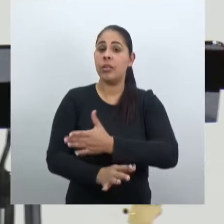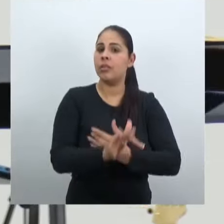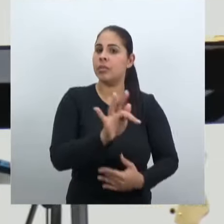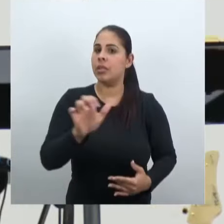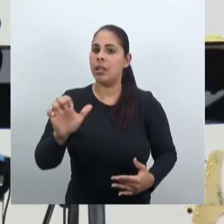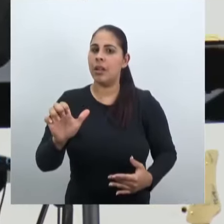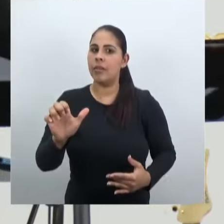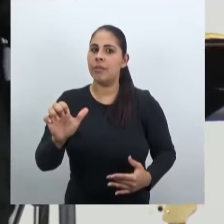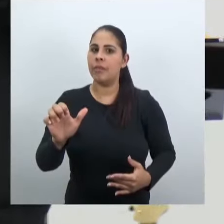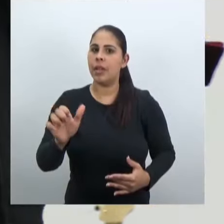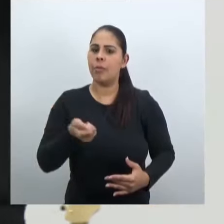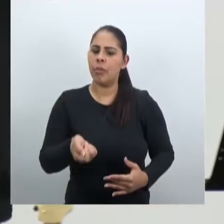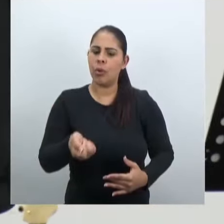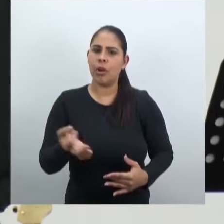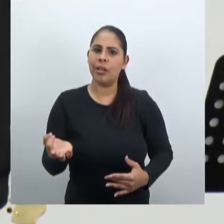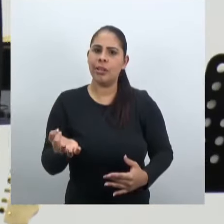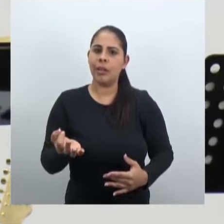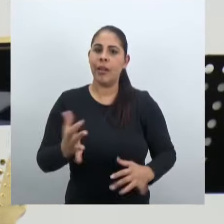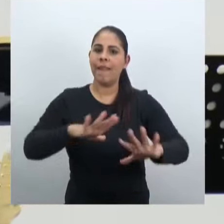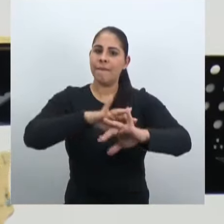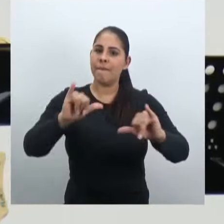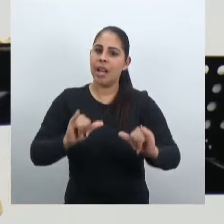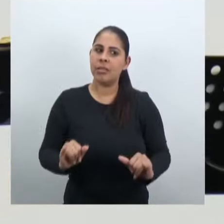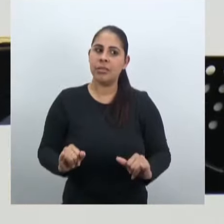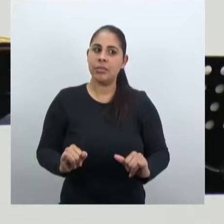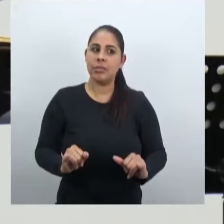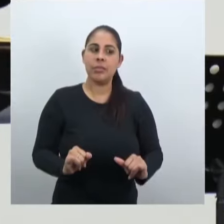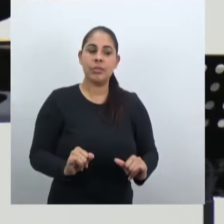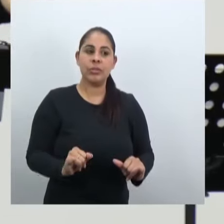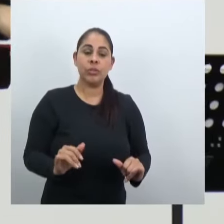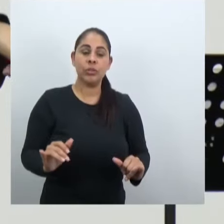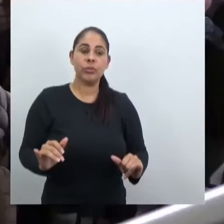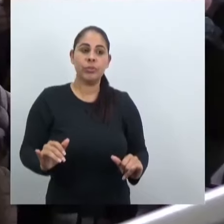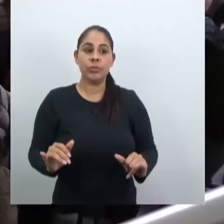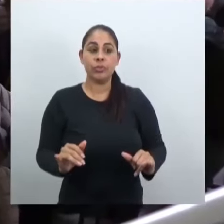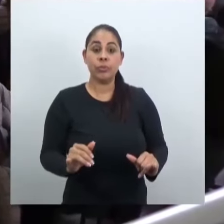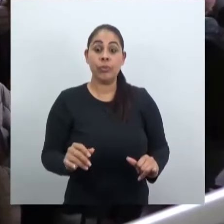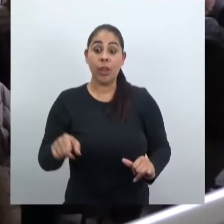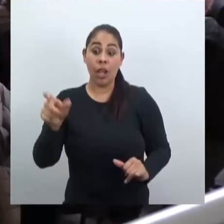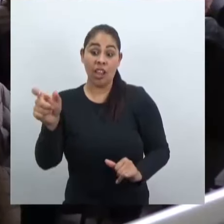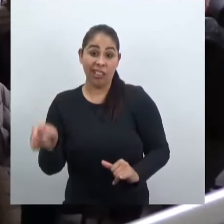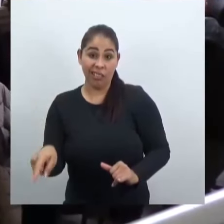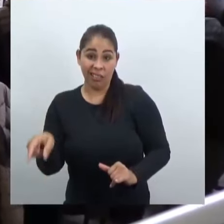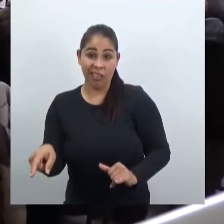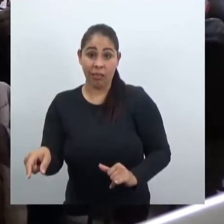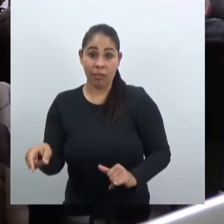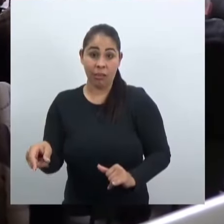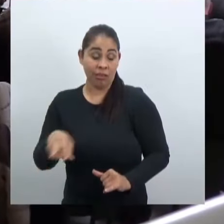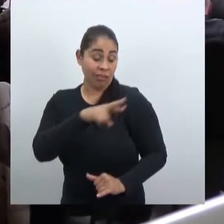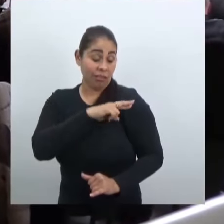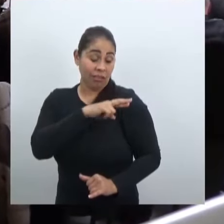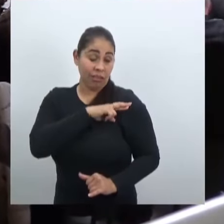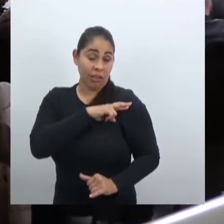Paz. ¿Sabes por qué? Mira, queridos, mirad todos para acá. Este hombre religioso